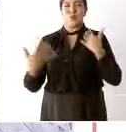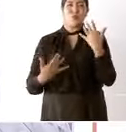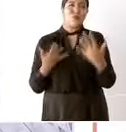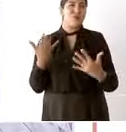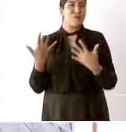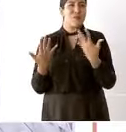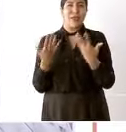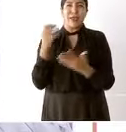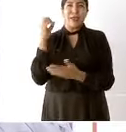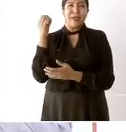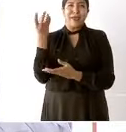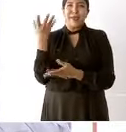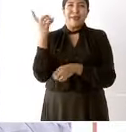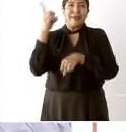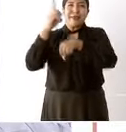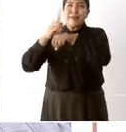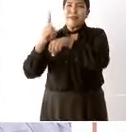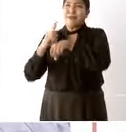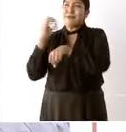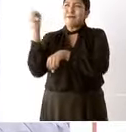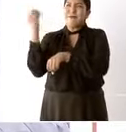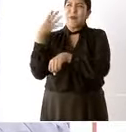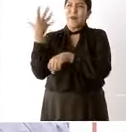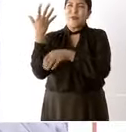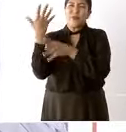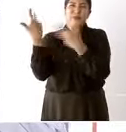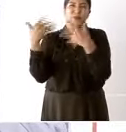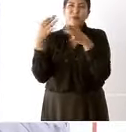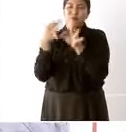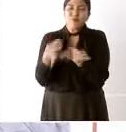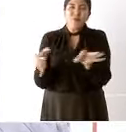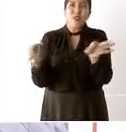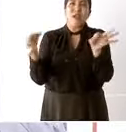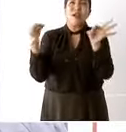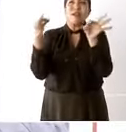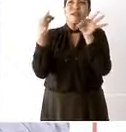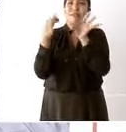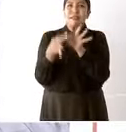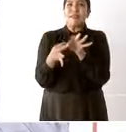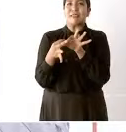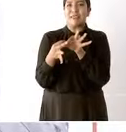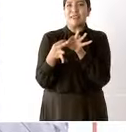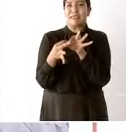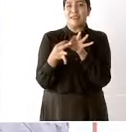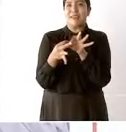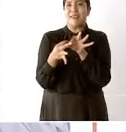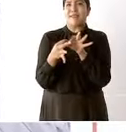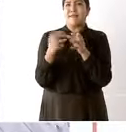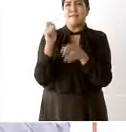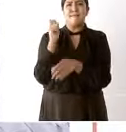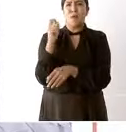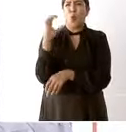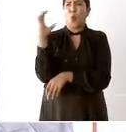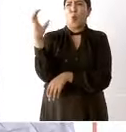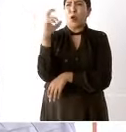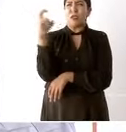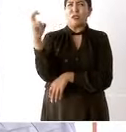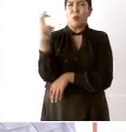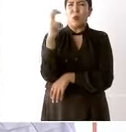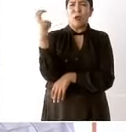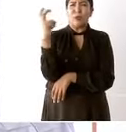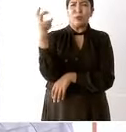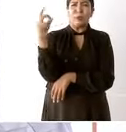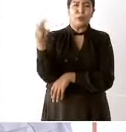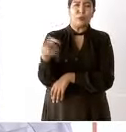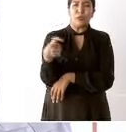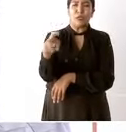eventos que han causado que en las redes estén Coatzacoalcos nuevamente en